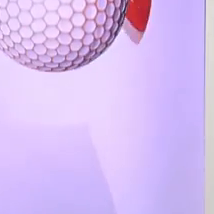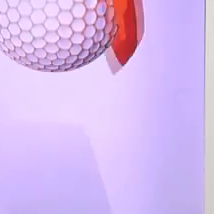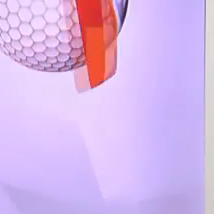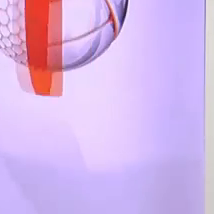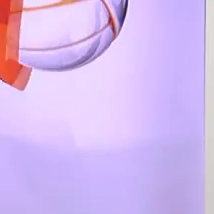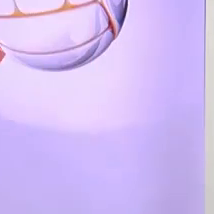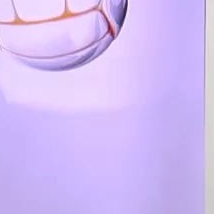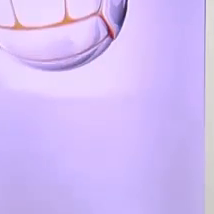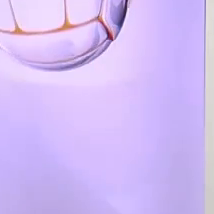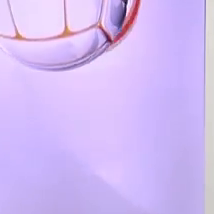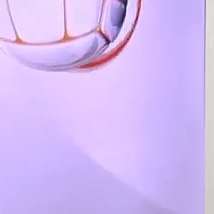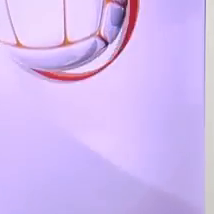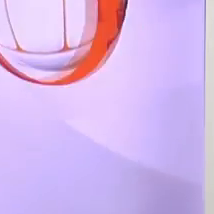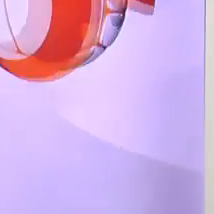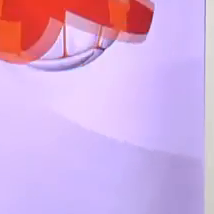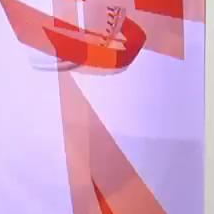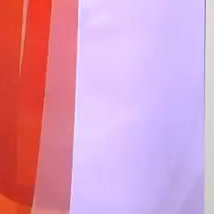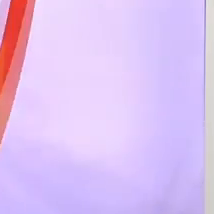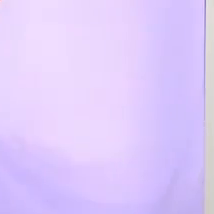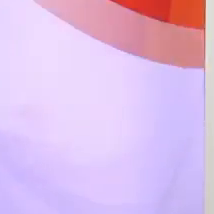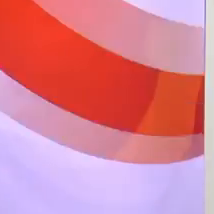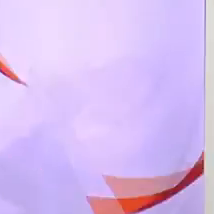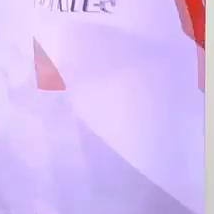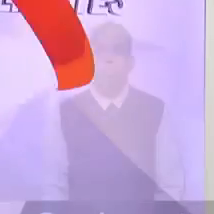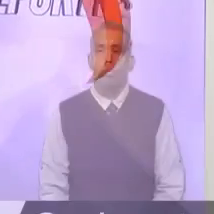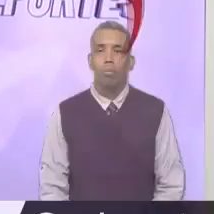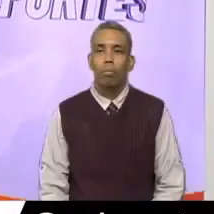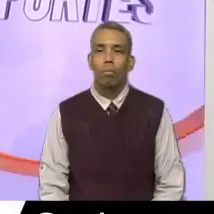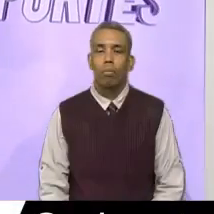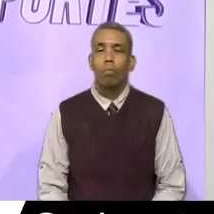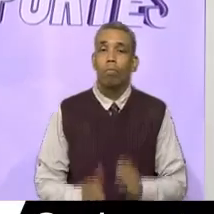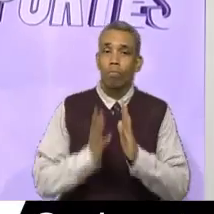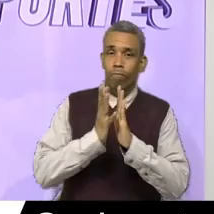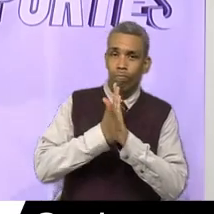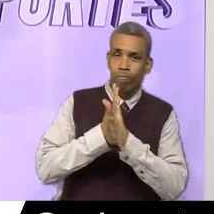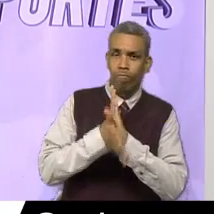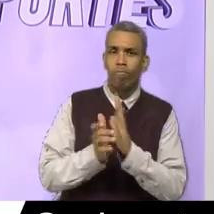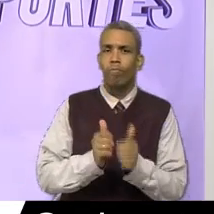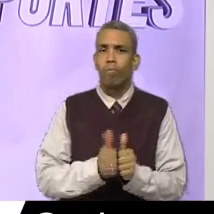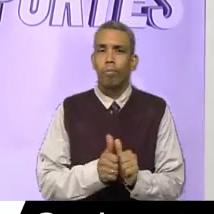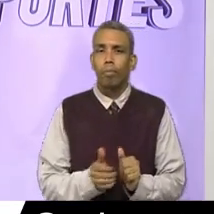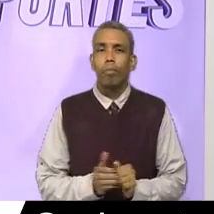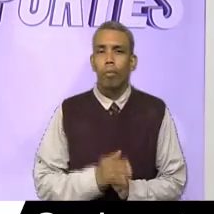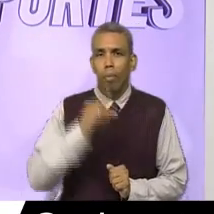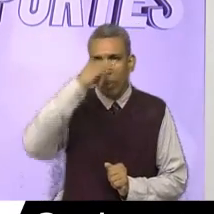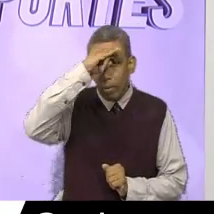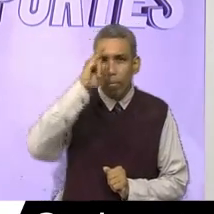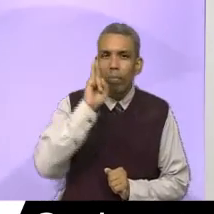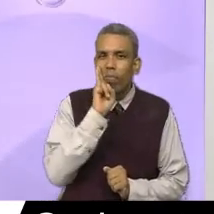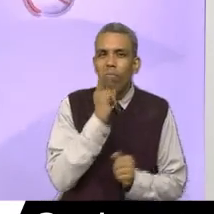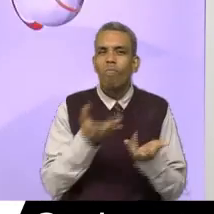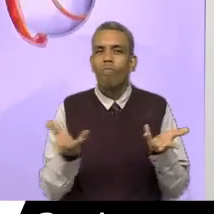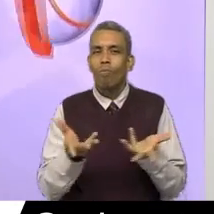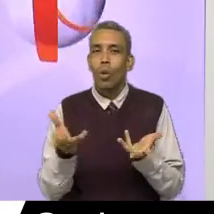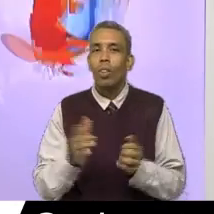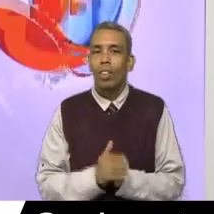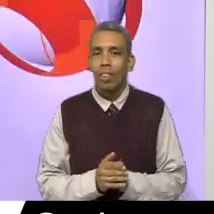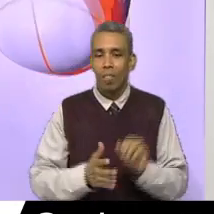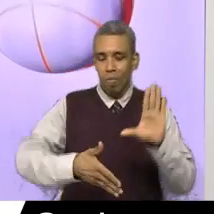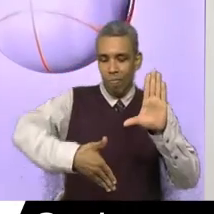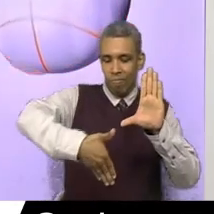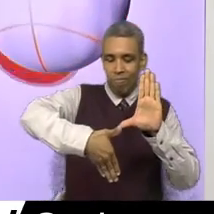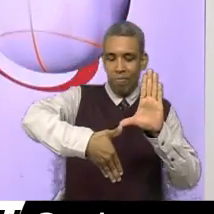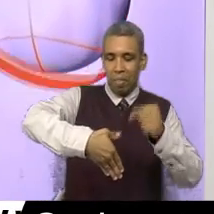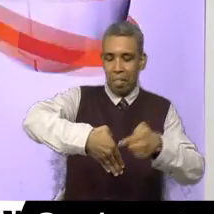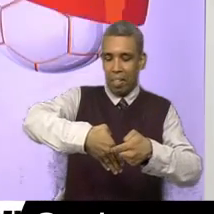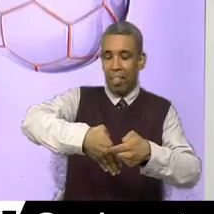Bienvenidos a la información deportiva y ya de una vez nos vamos a Perú con Ariel Quiseno. Él nos tiene la información sobre la Selección Colombia, quien